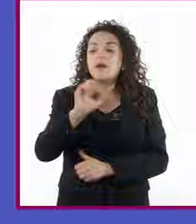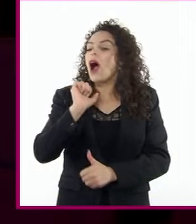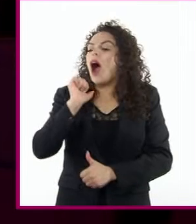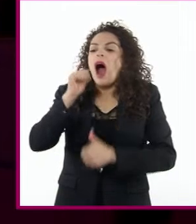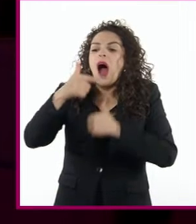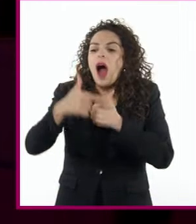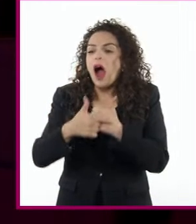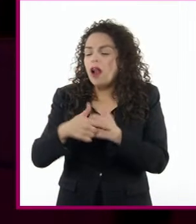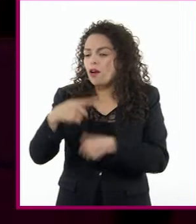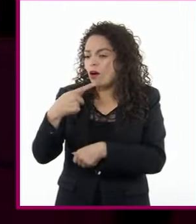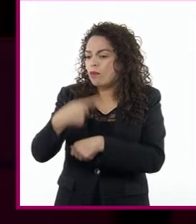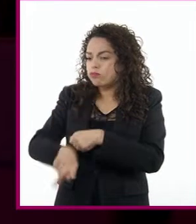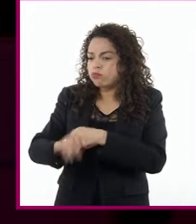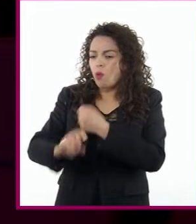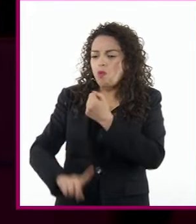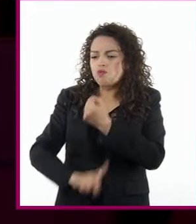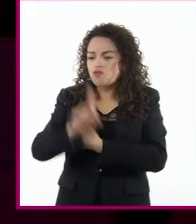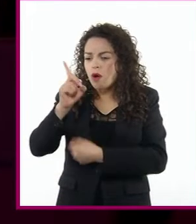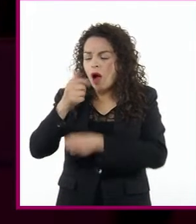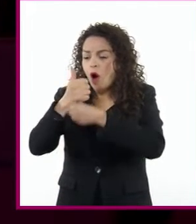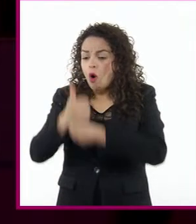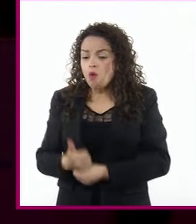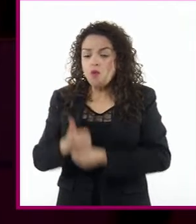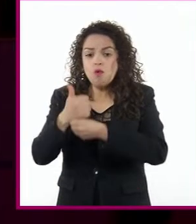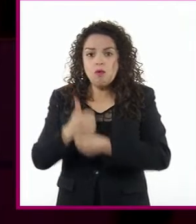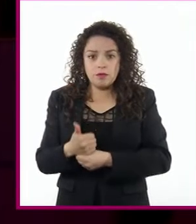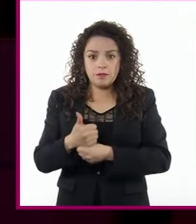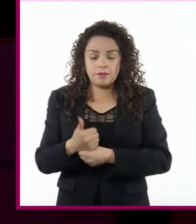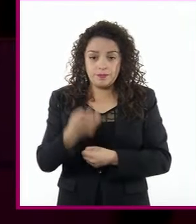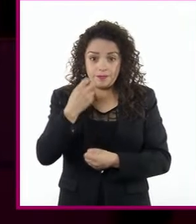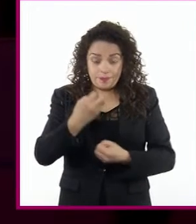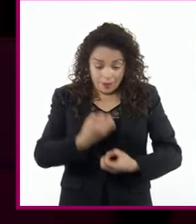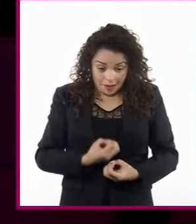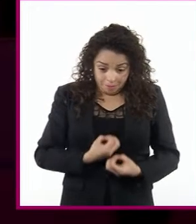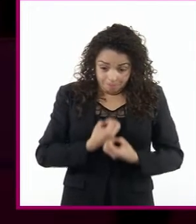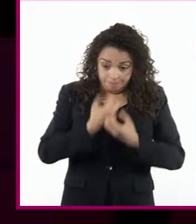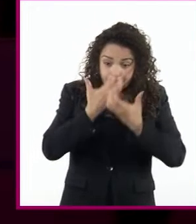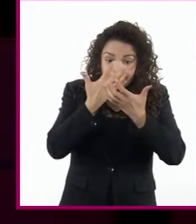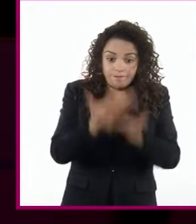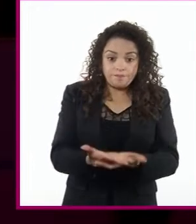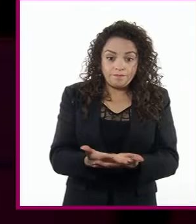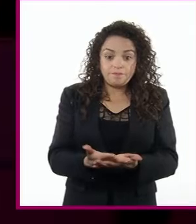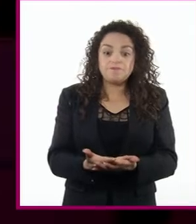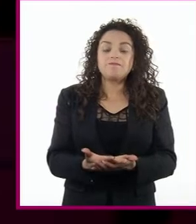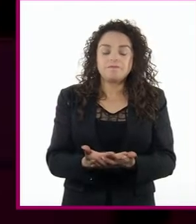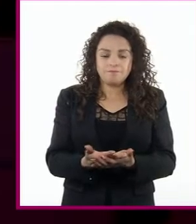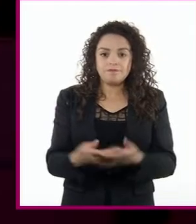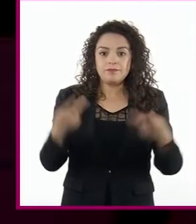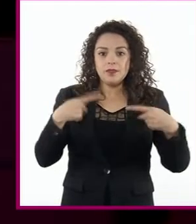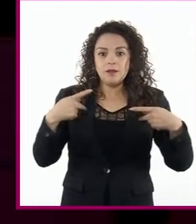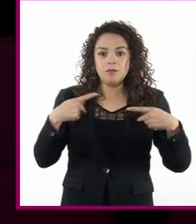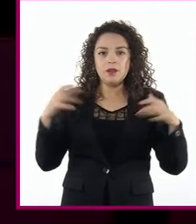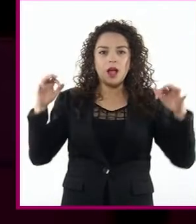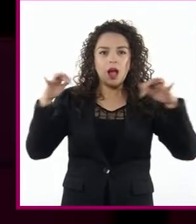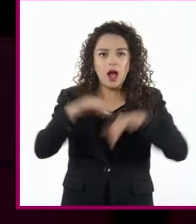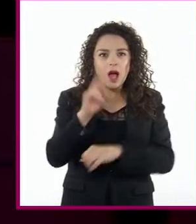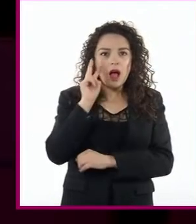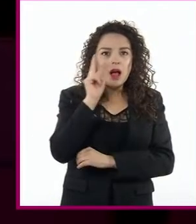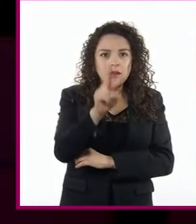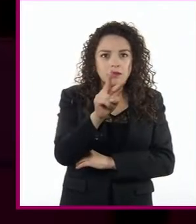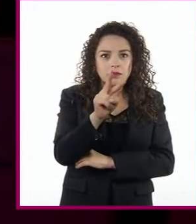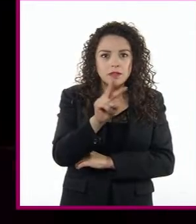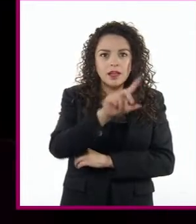trágica. La catarsis garantizaba que salieran del teatro mejores ciudadanos de los que entraban.